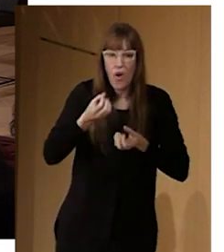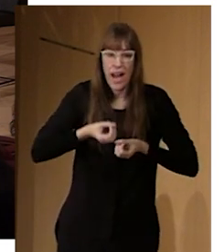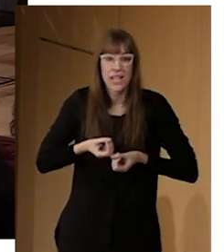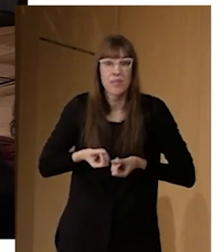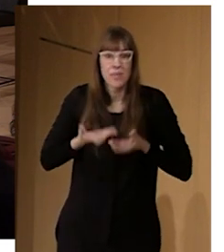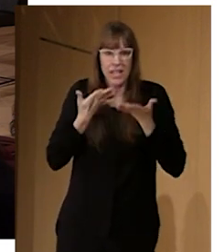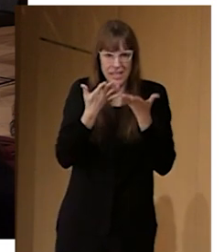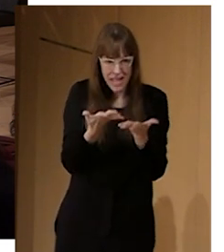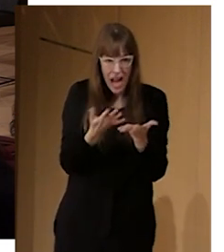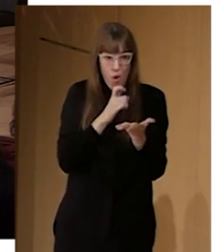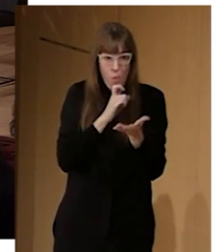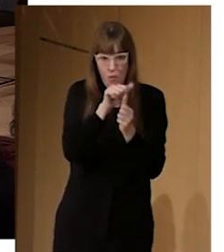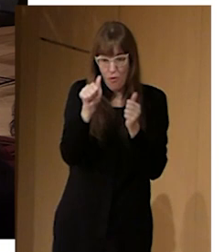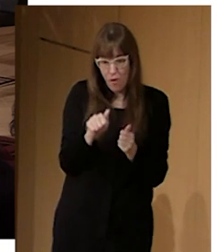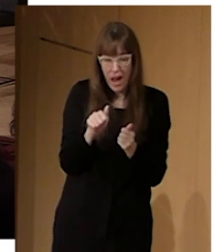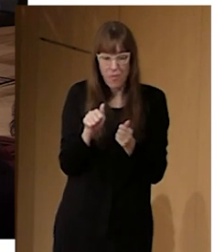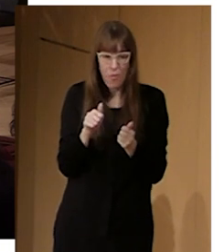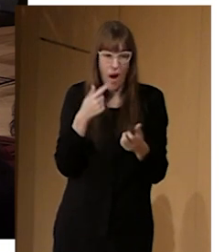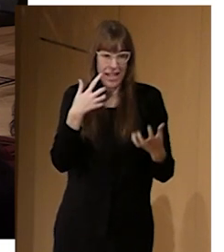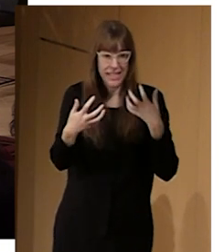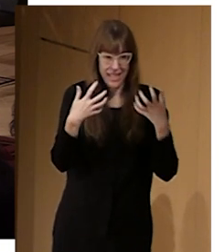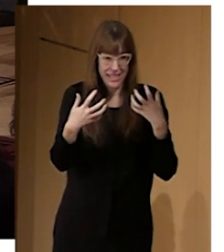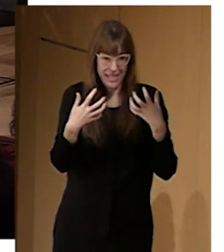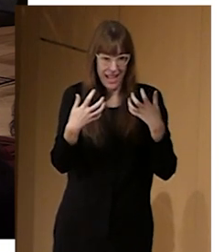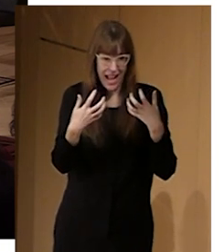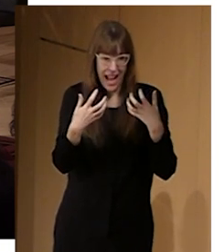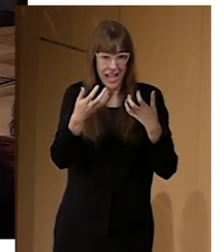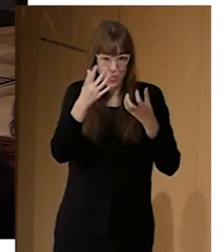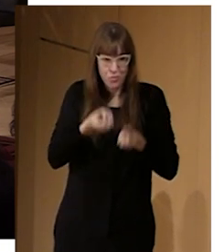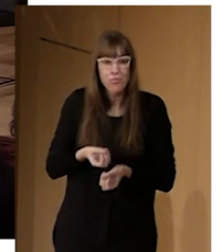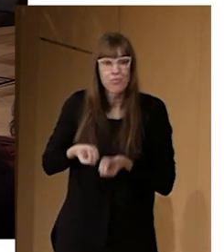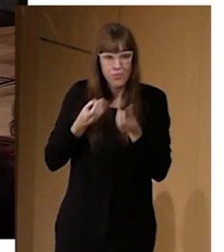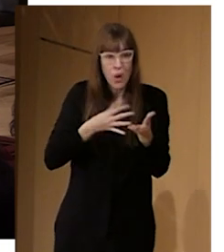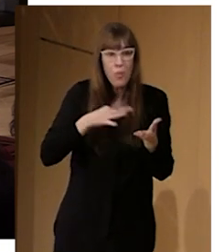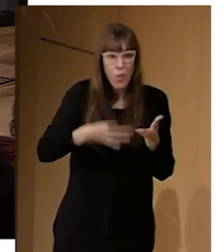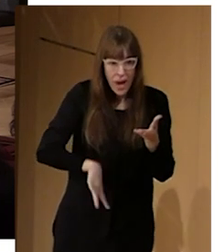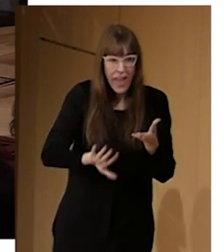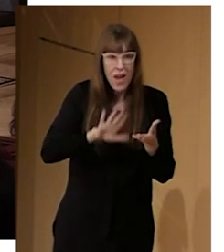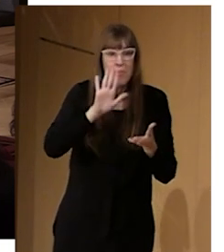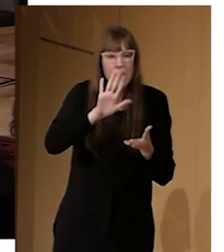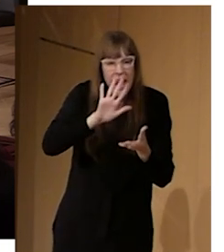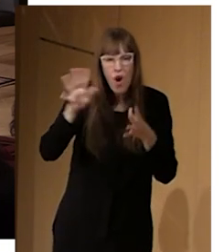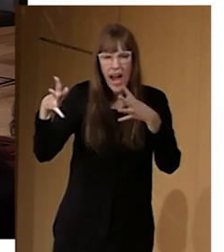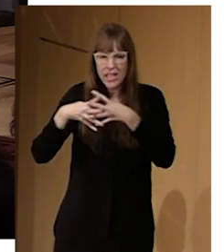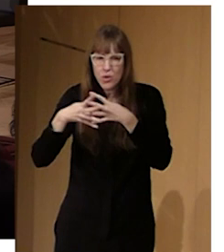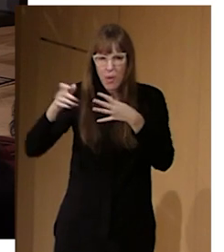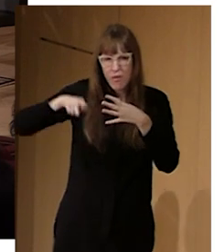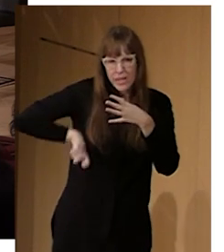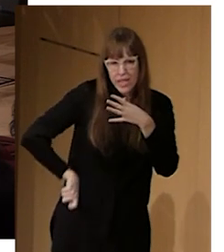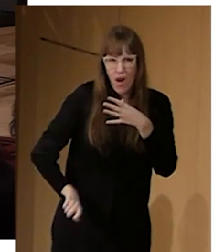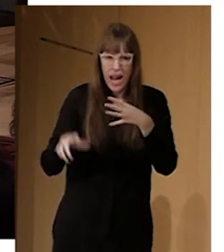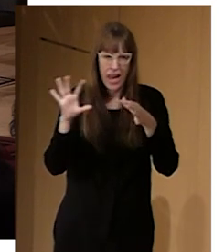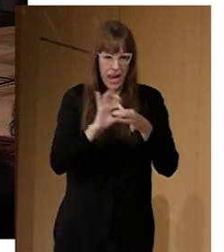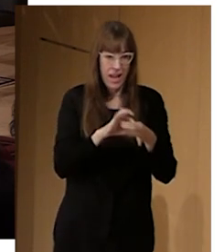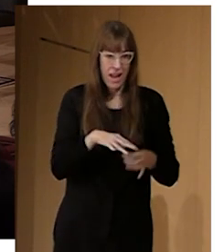eh todo su talento pero desde estructuras profesionalizadas en todo este camino nosotros podemos ser